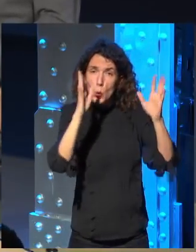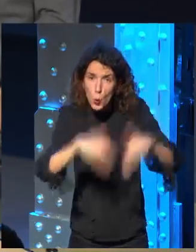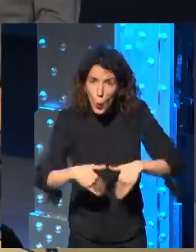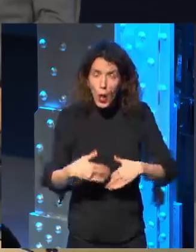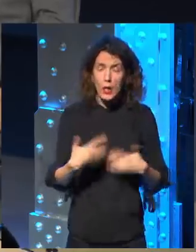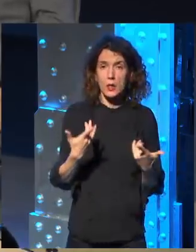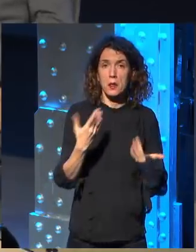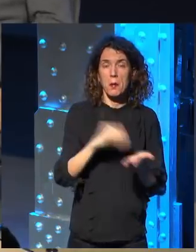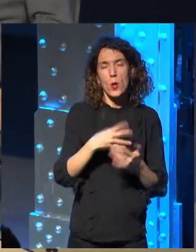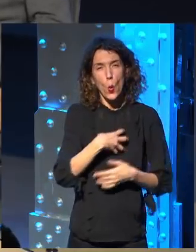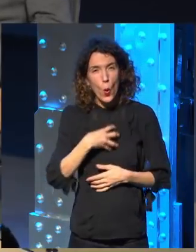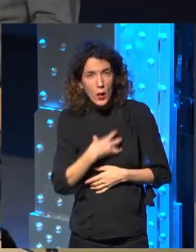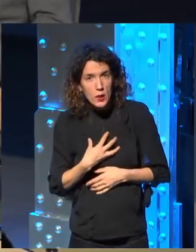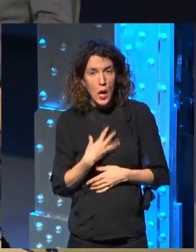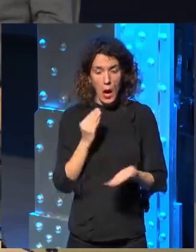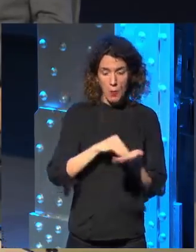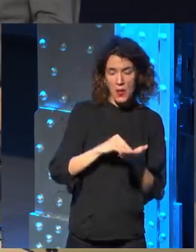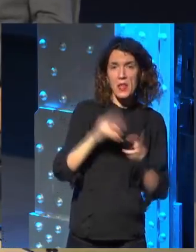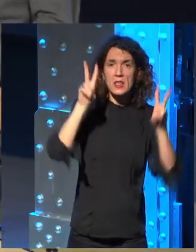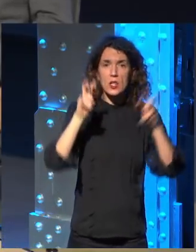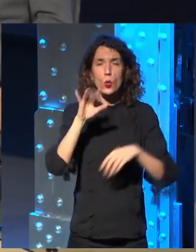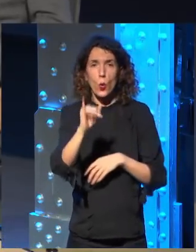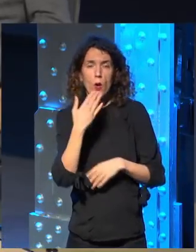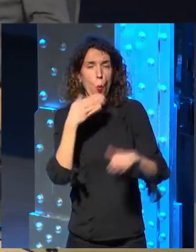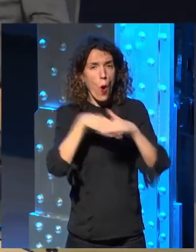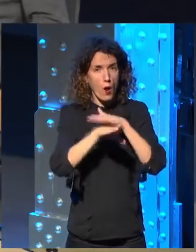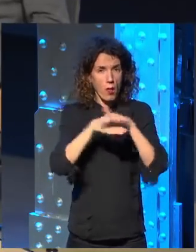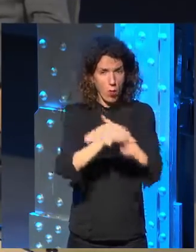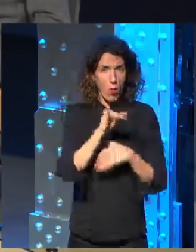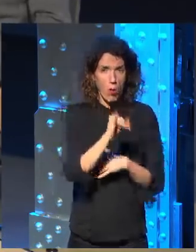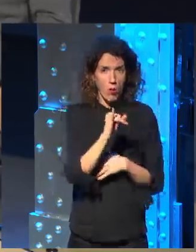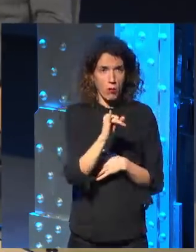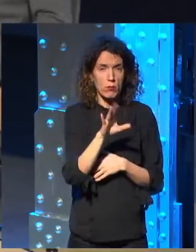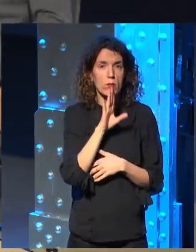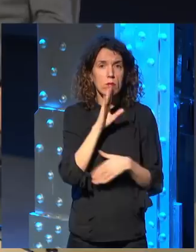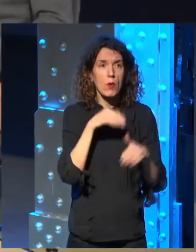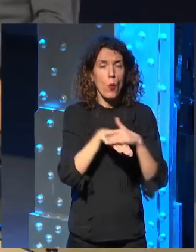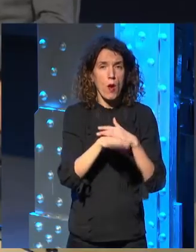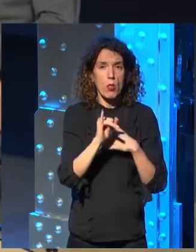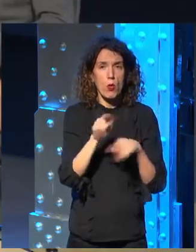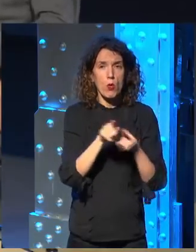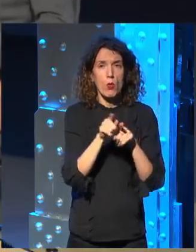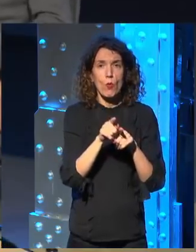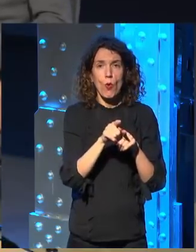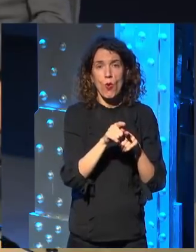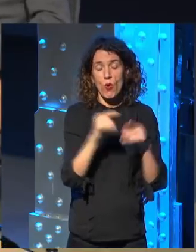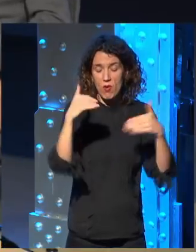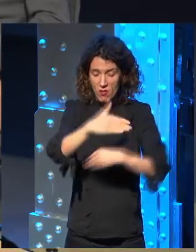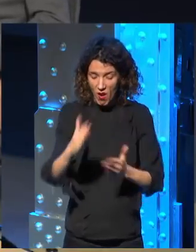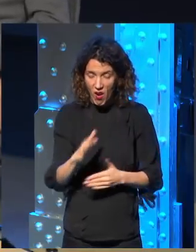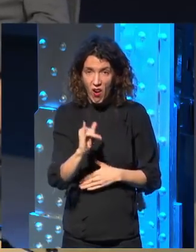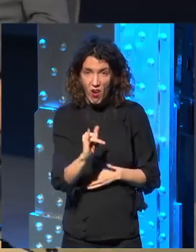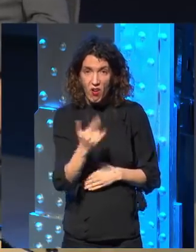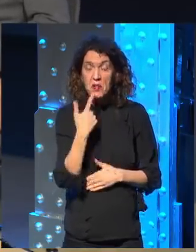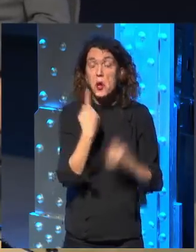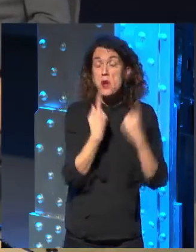título y me cuesta. Y hay veces que tengo títulos como guardados, ¿no? Como el que tiene guardados tornillos en una caja, a ver si